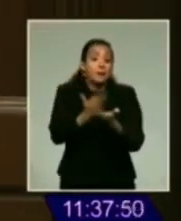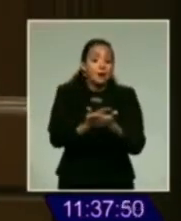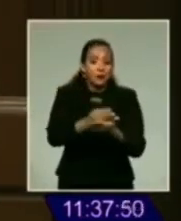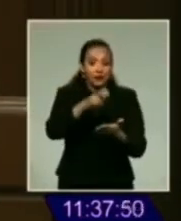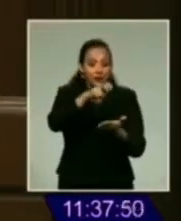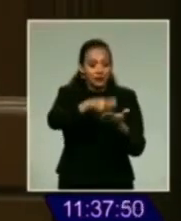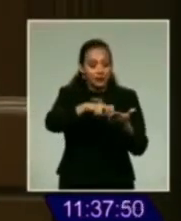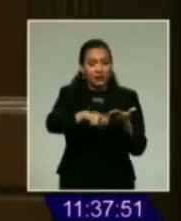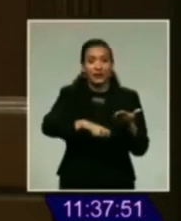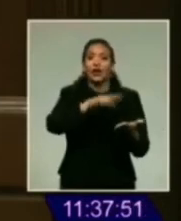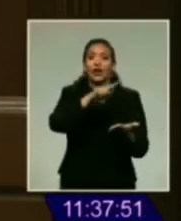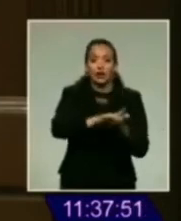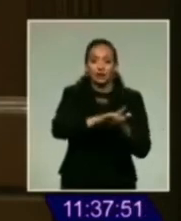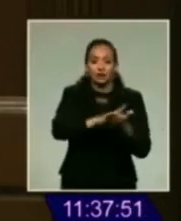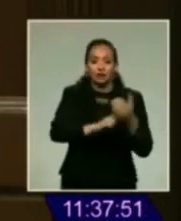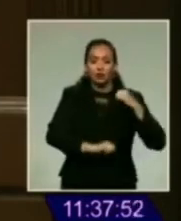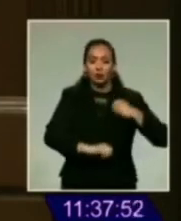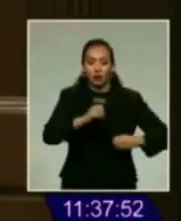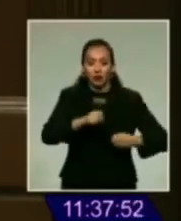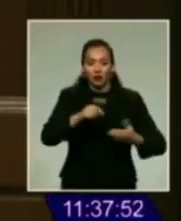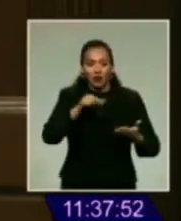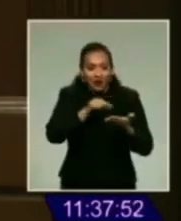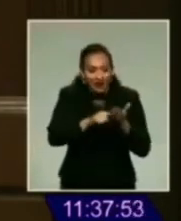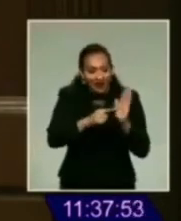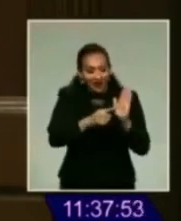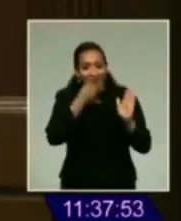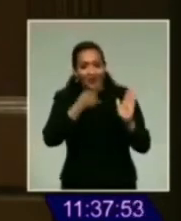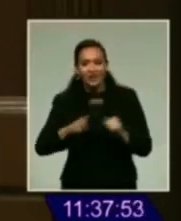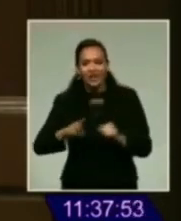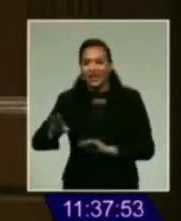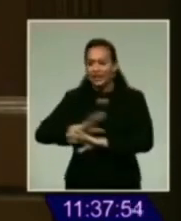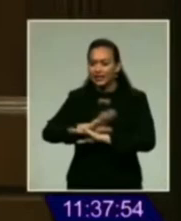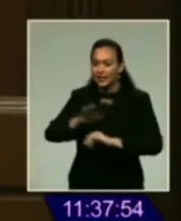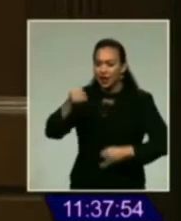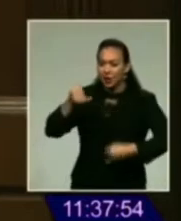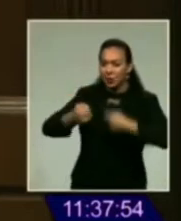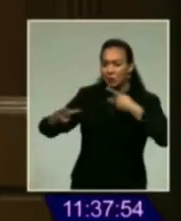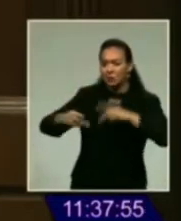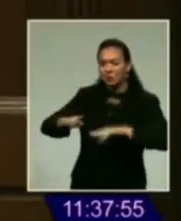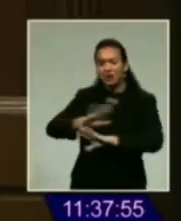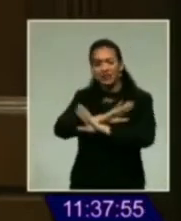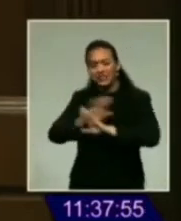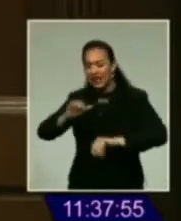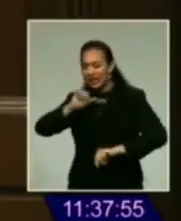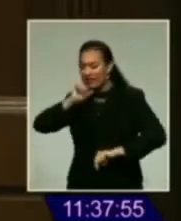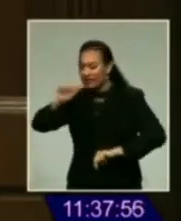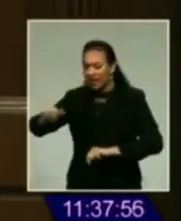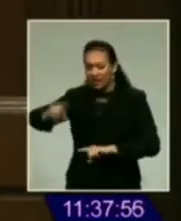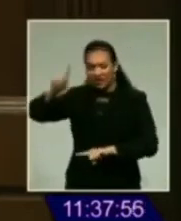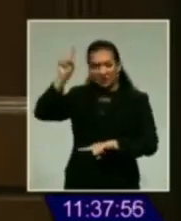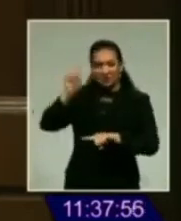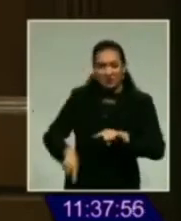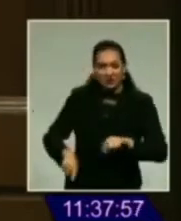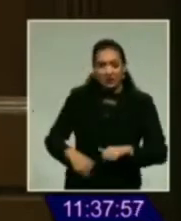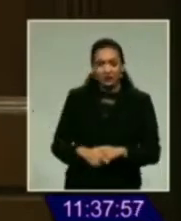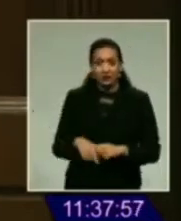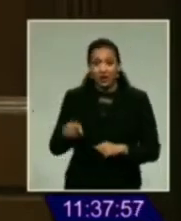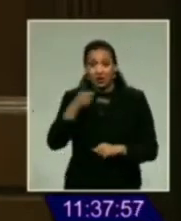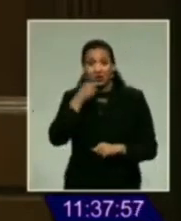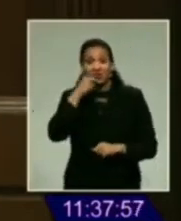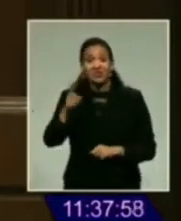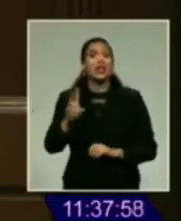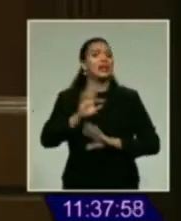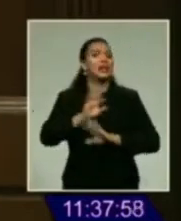puso énfasis en la carrera judicial, la erradicación de la corrupción y el nepotismo,